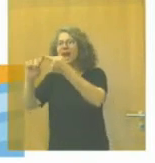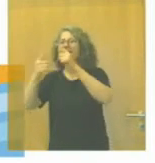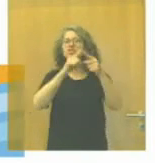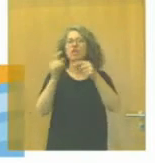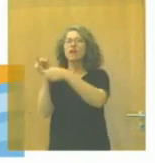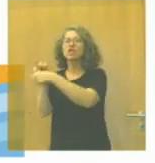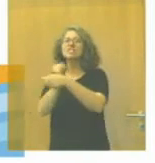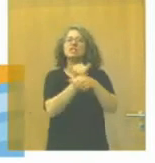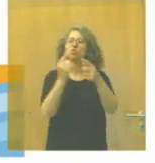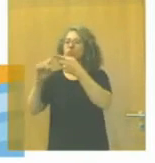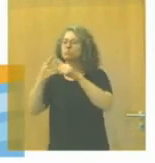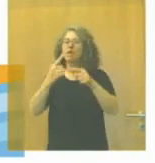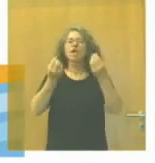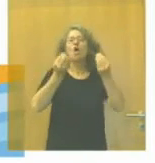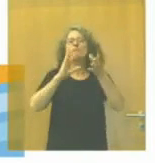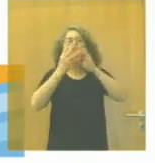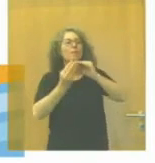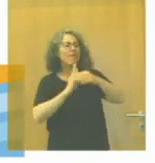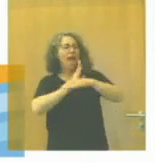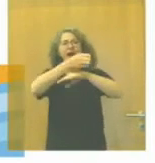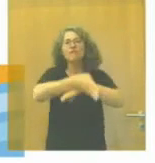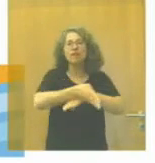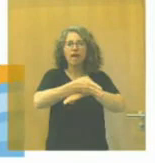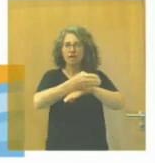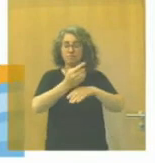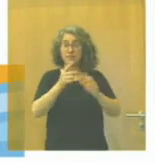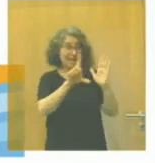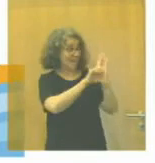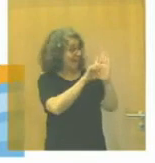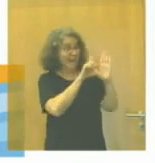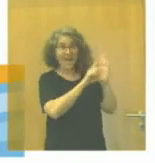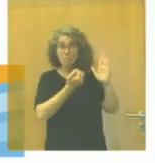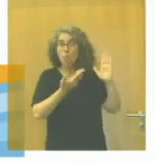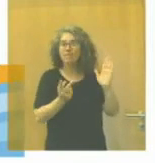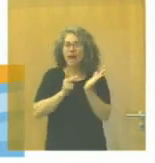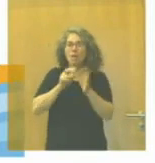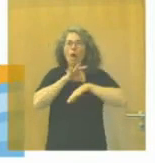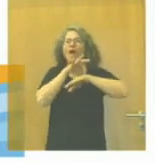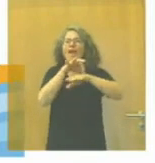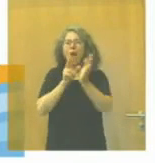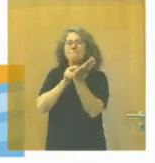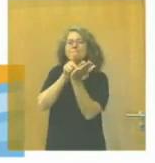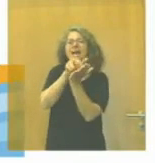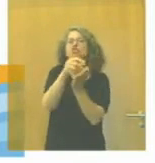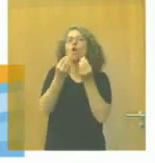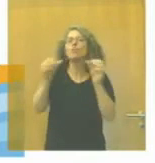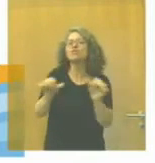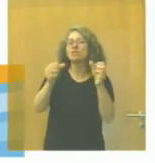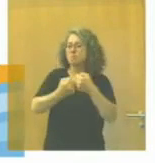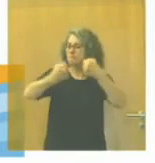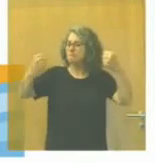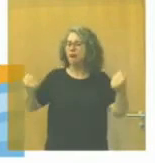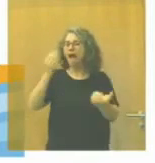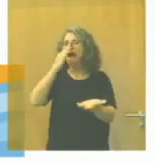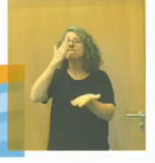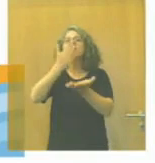ver con el abordaje, y esto la ley va siendo marcado paso a paso, y que finalmente termina como